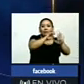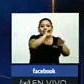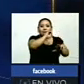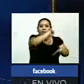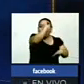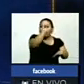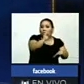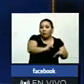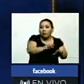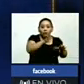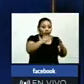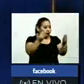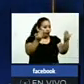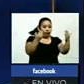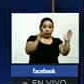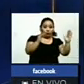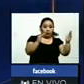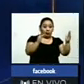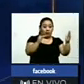270%